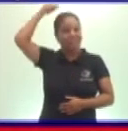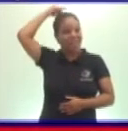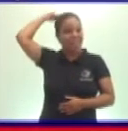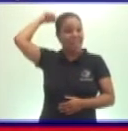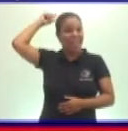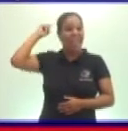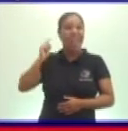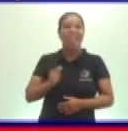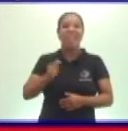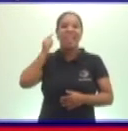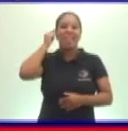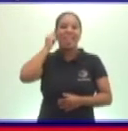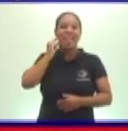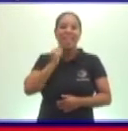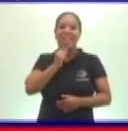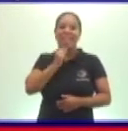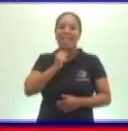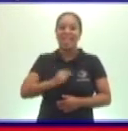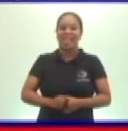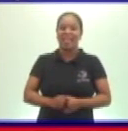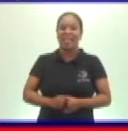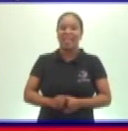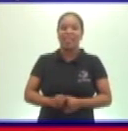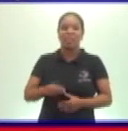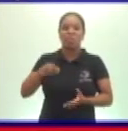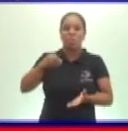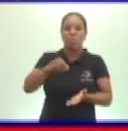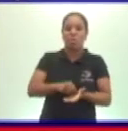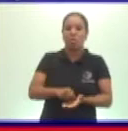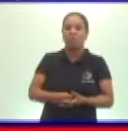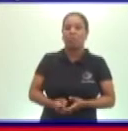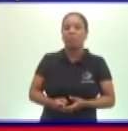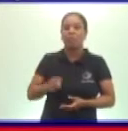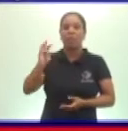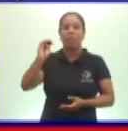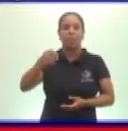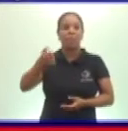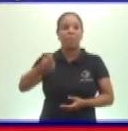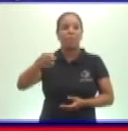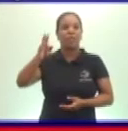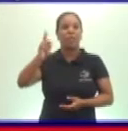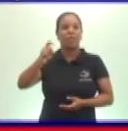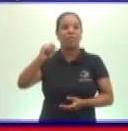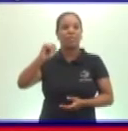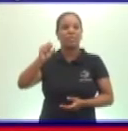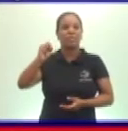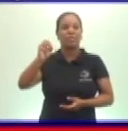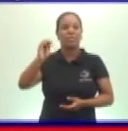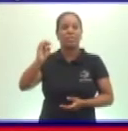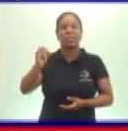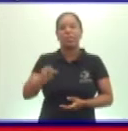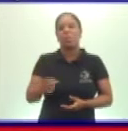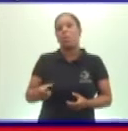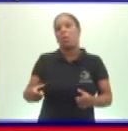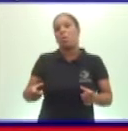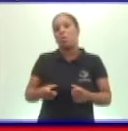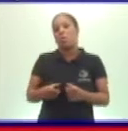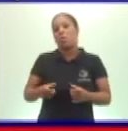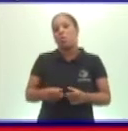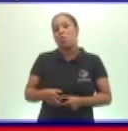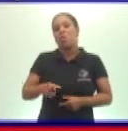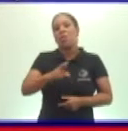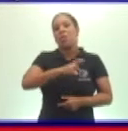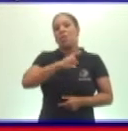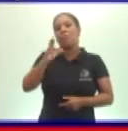de los criterios expuestos por el marxismo, porque entonces para un grupo de revolucionarios la